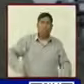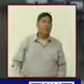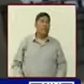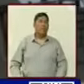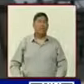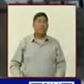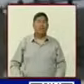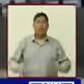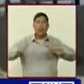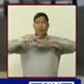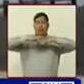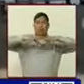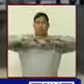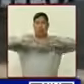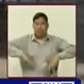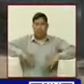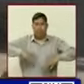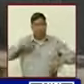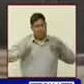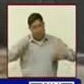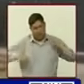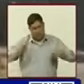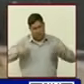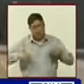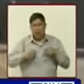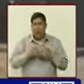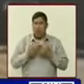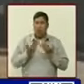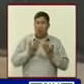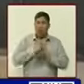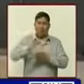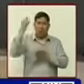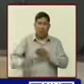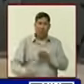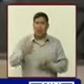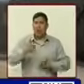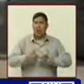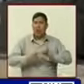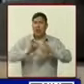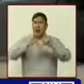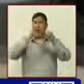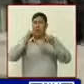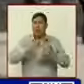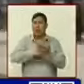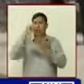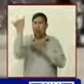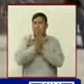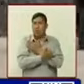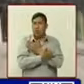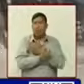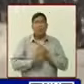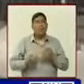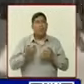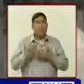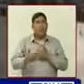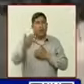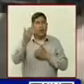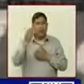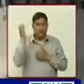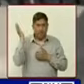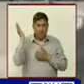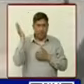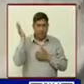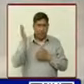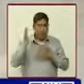La caída de la plataforma desató todo un debate sobre la ingeniería, arquitectura y diseño de este proyecto. A partir de este punto, que es de